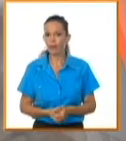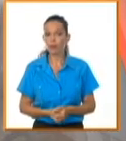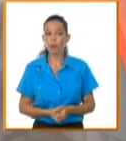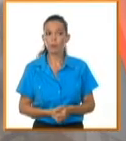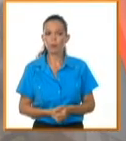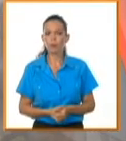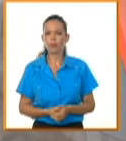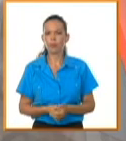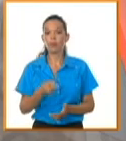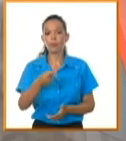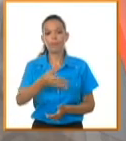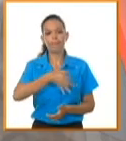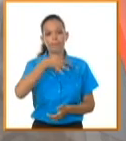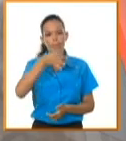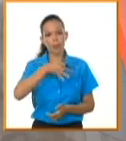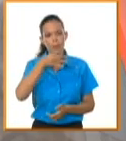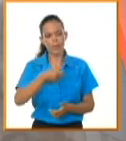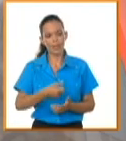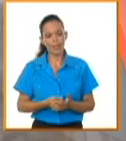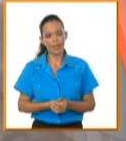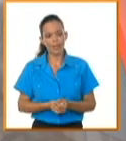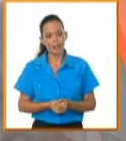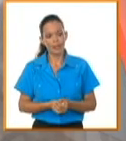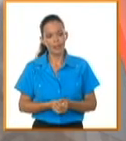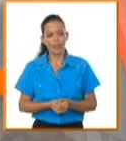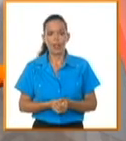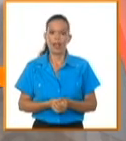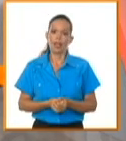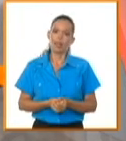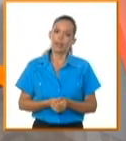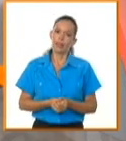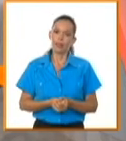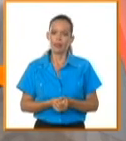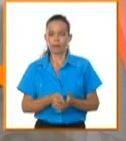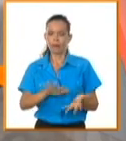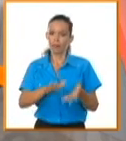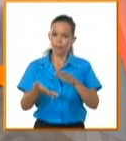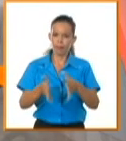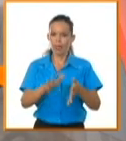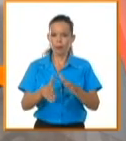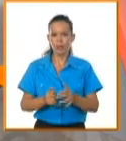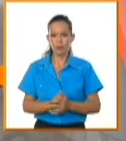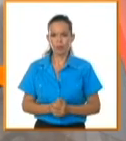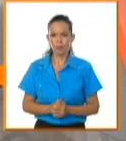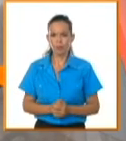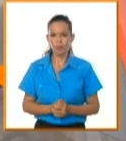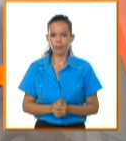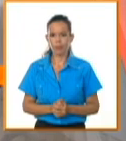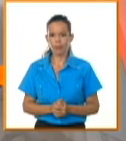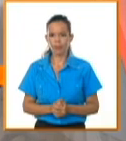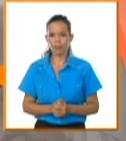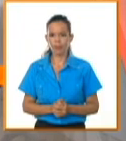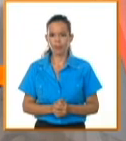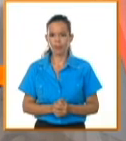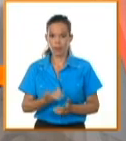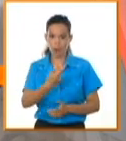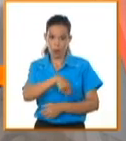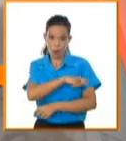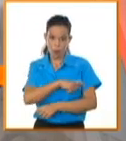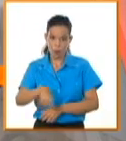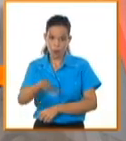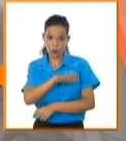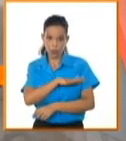al nivel que nosotros aspiramos pero sí sin duda la población en la medida que hemos podido asegurar